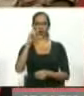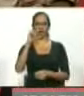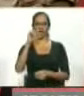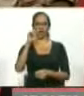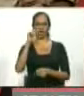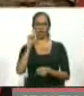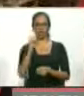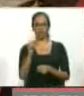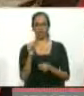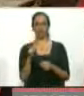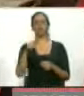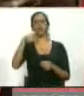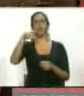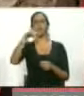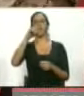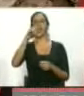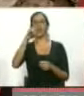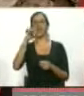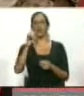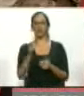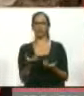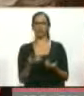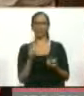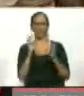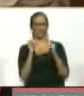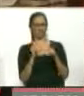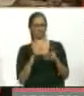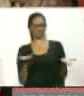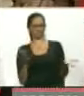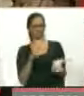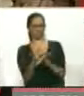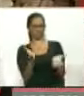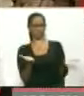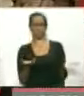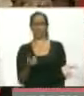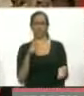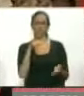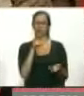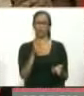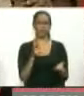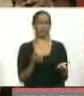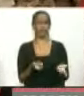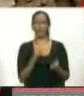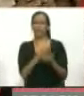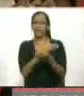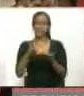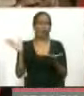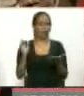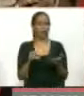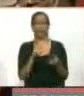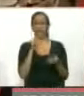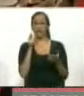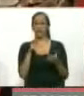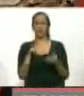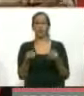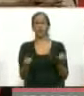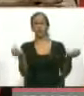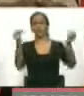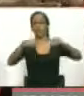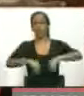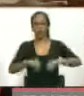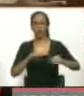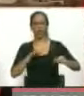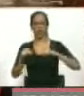mentira atacarlo de que bueno ya claudicó con el régimen que eso era lo que se esperaba que